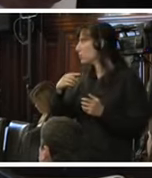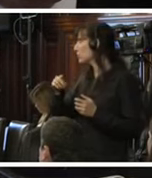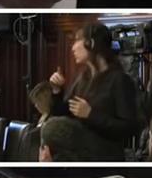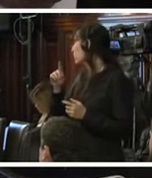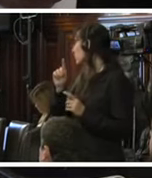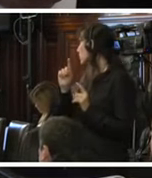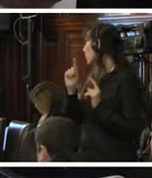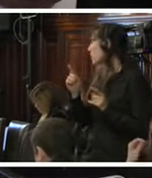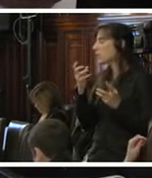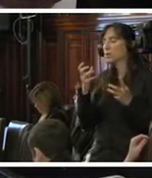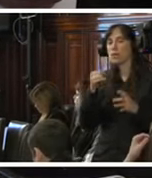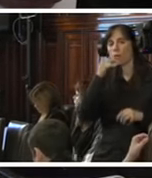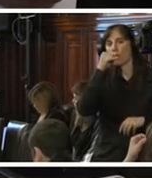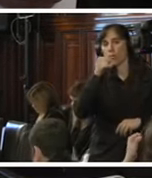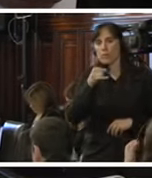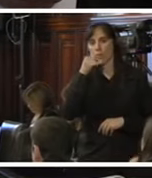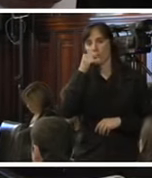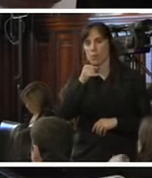del Paraguay.